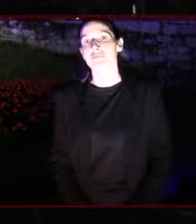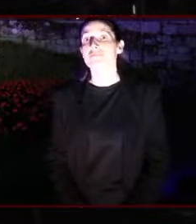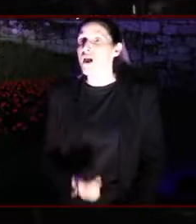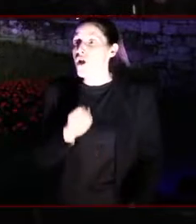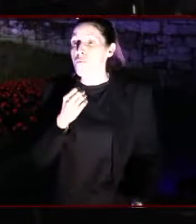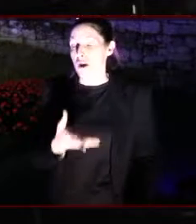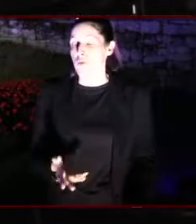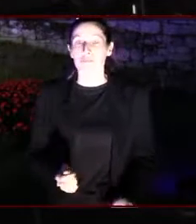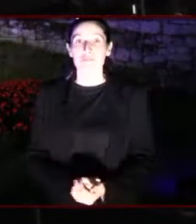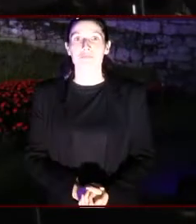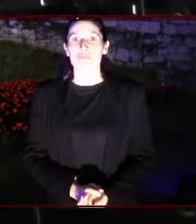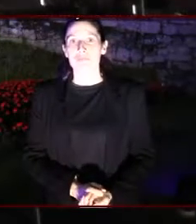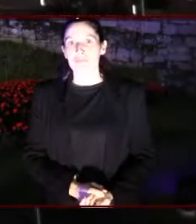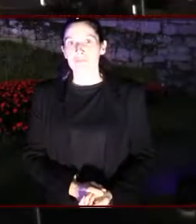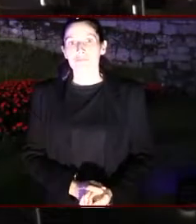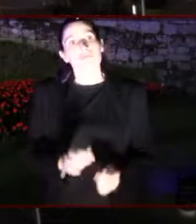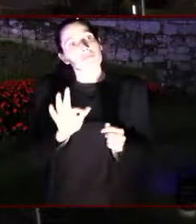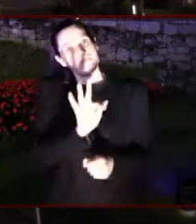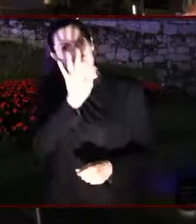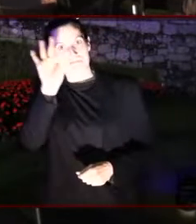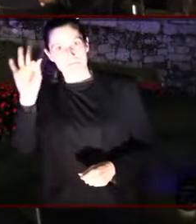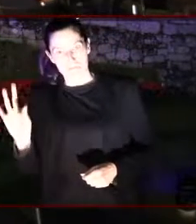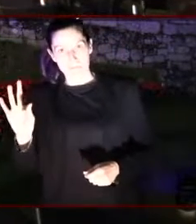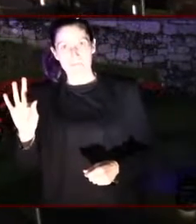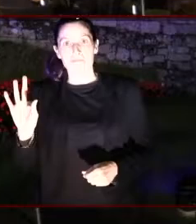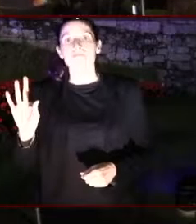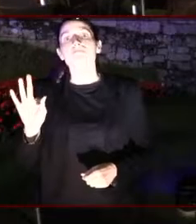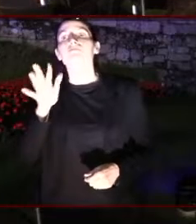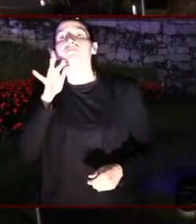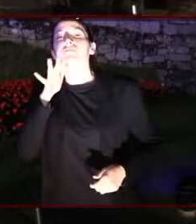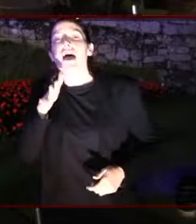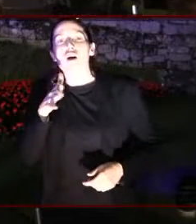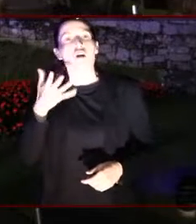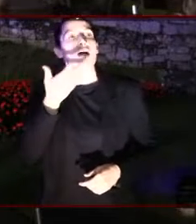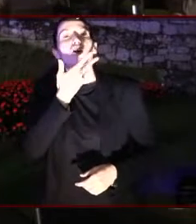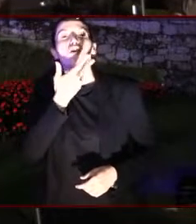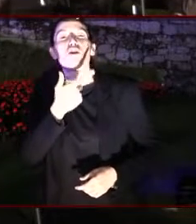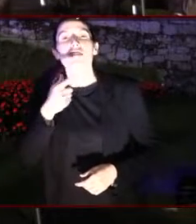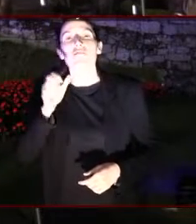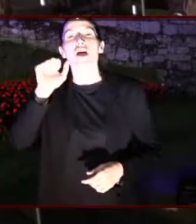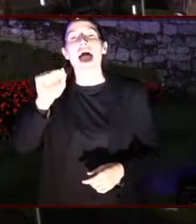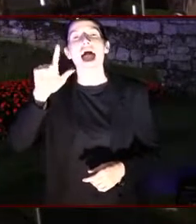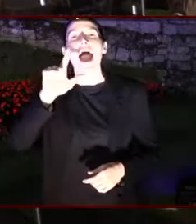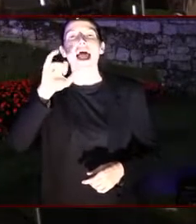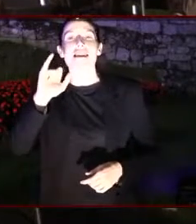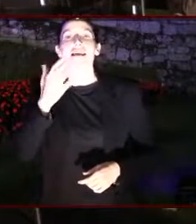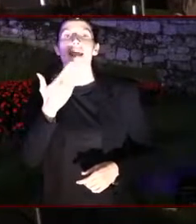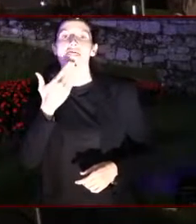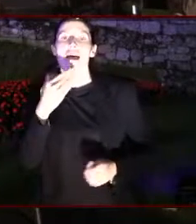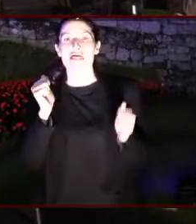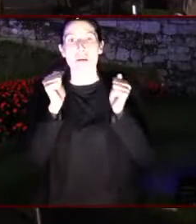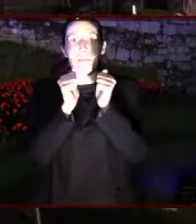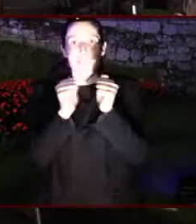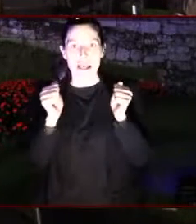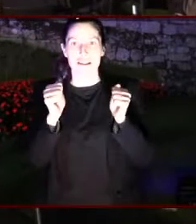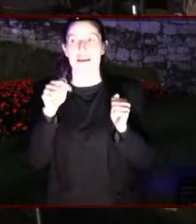Bueno, a continuación, imos coñecer a Ali. Ten 20 anos e aínda que Ali,